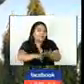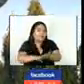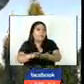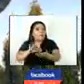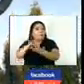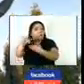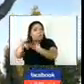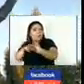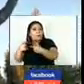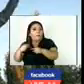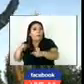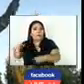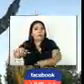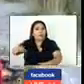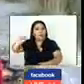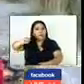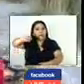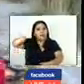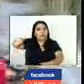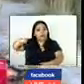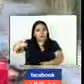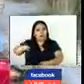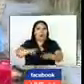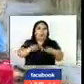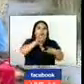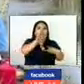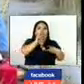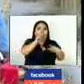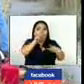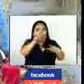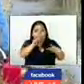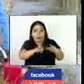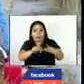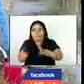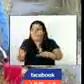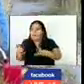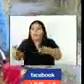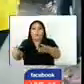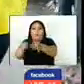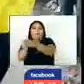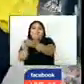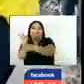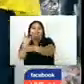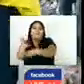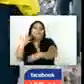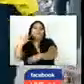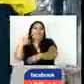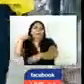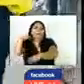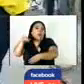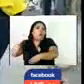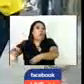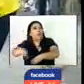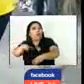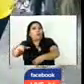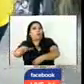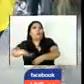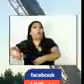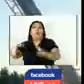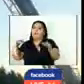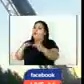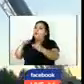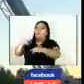adelantó que en San Jacinto, el Sonte y zonas aledañas al volcán Chaparrastique, se construirán otros espacios